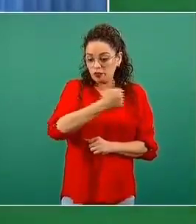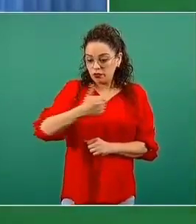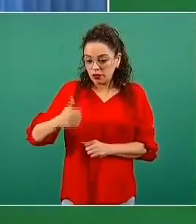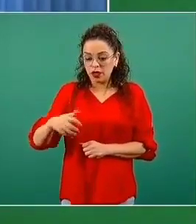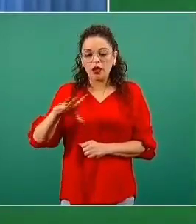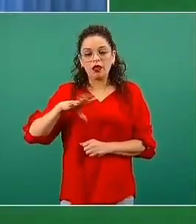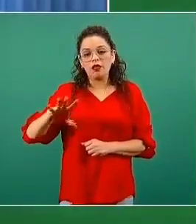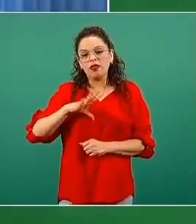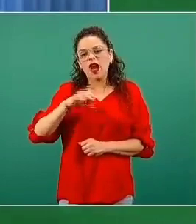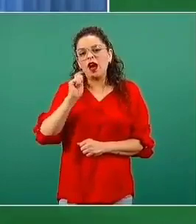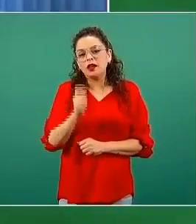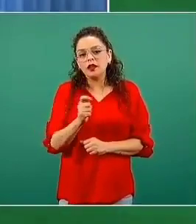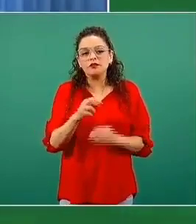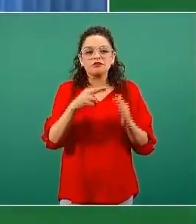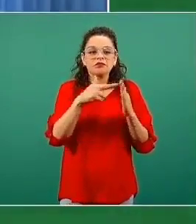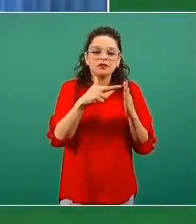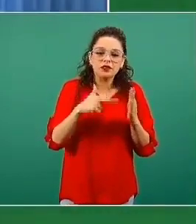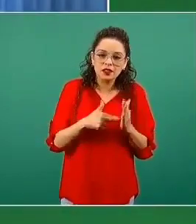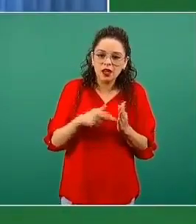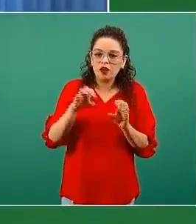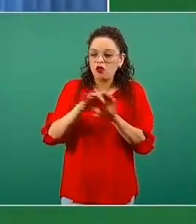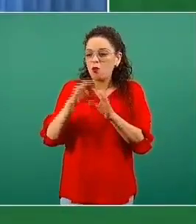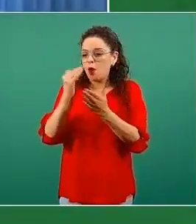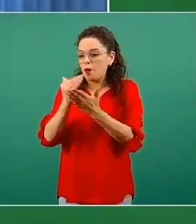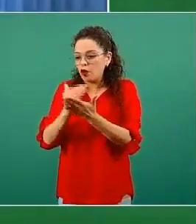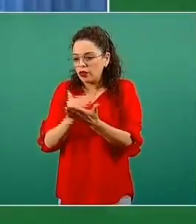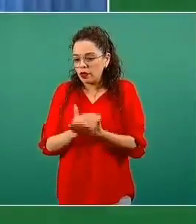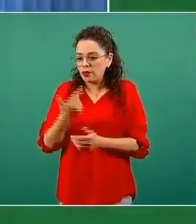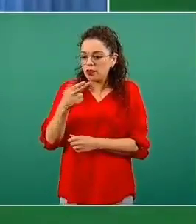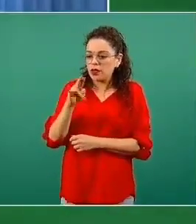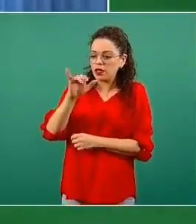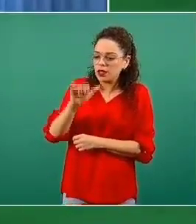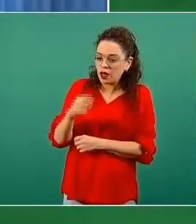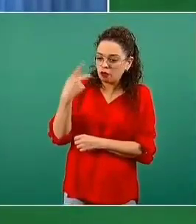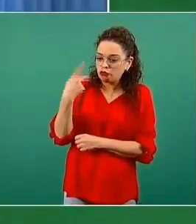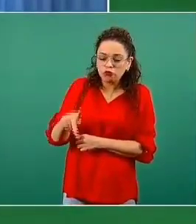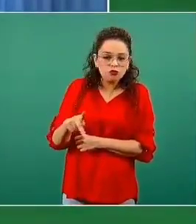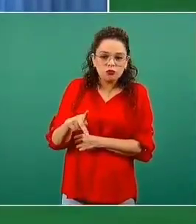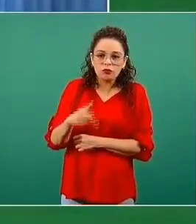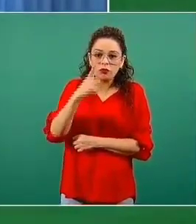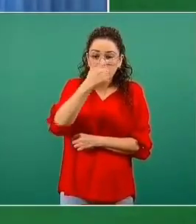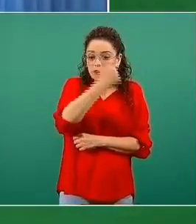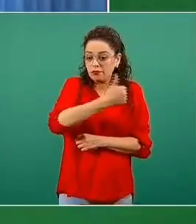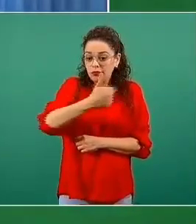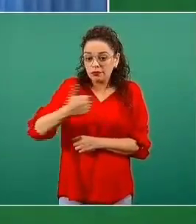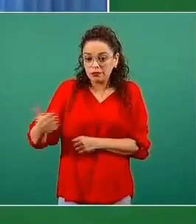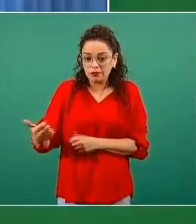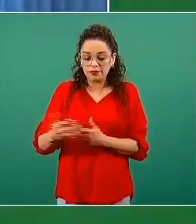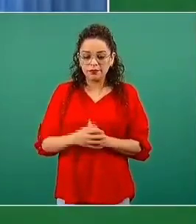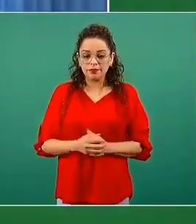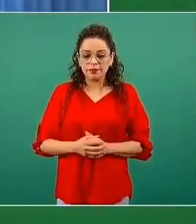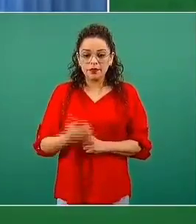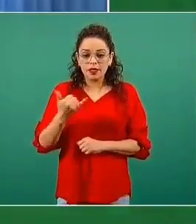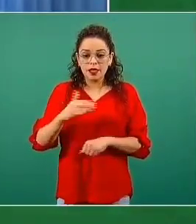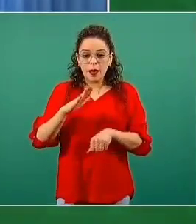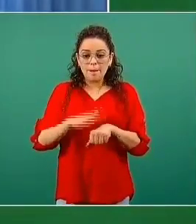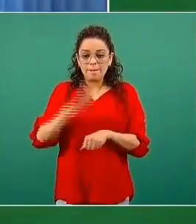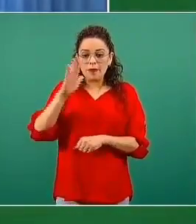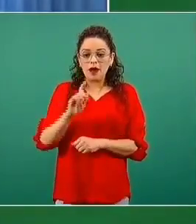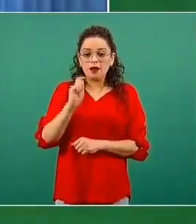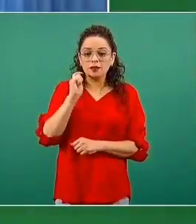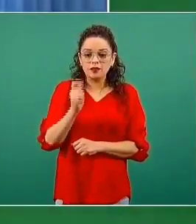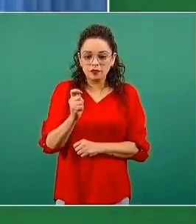reglas, sus protocolos de actuación, sus propias guías clínicas y, en particular, una